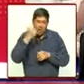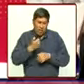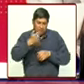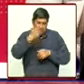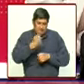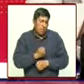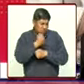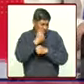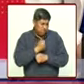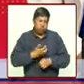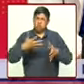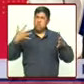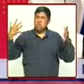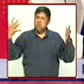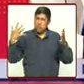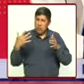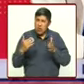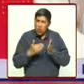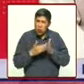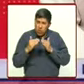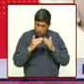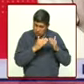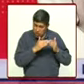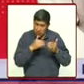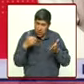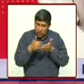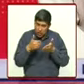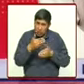que podían ser facciones de Irán. ¿Esto es verdad?